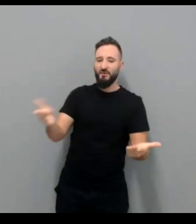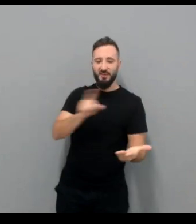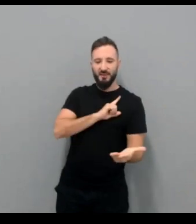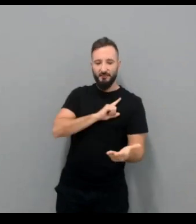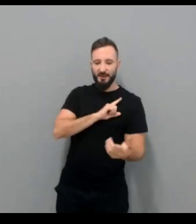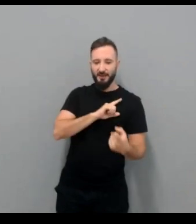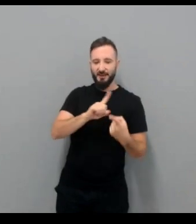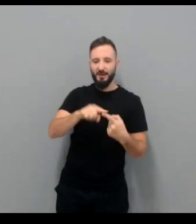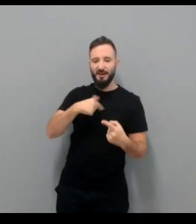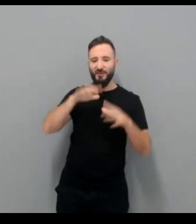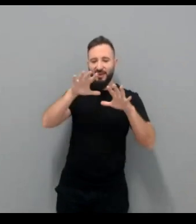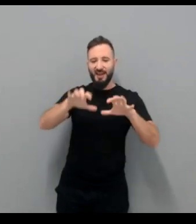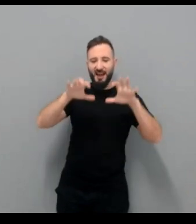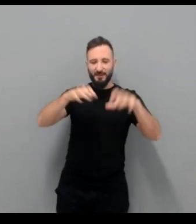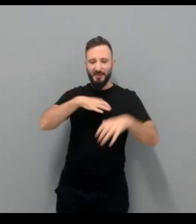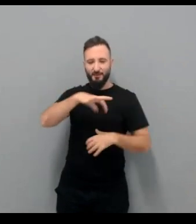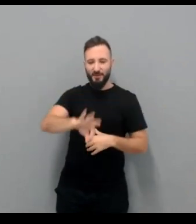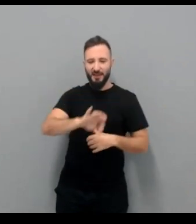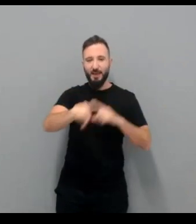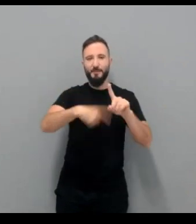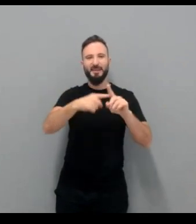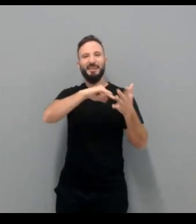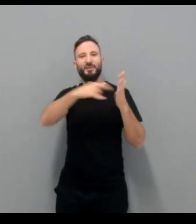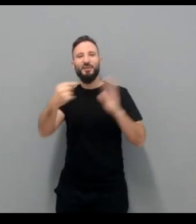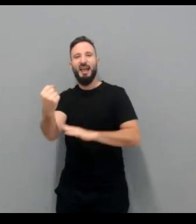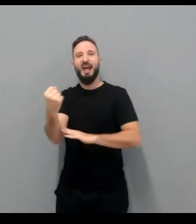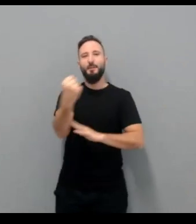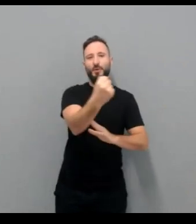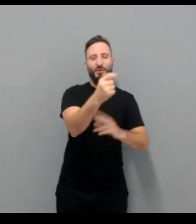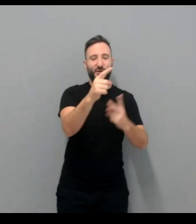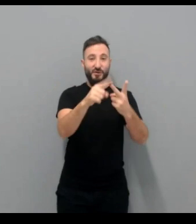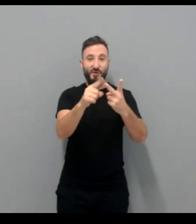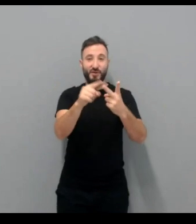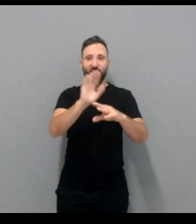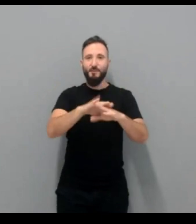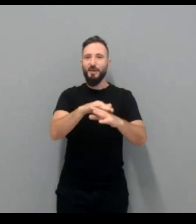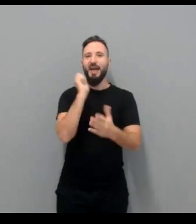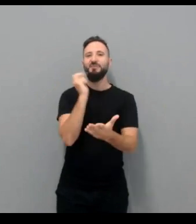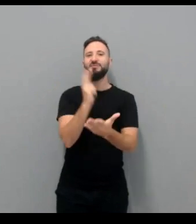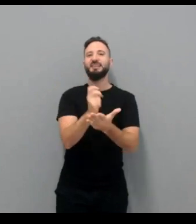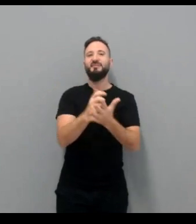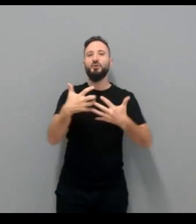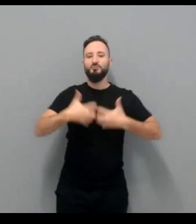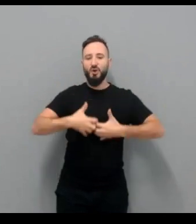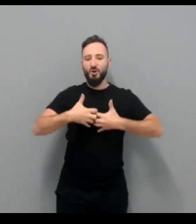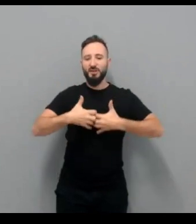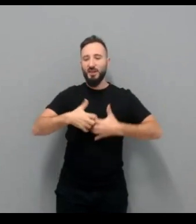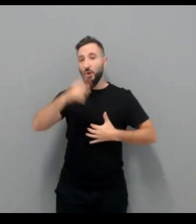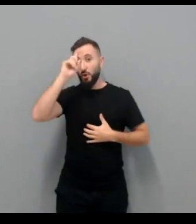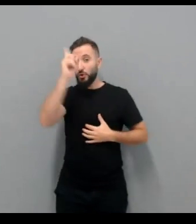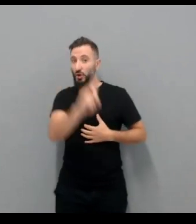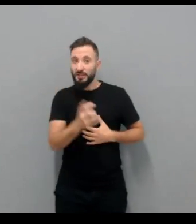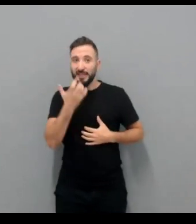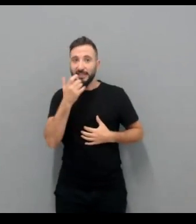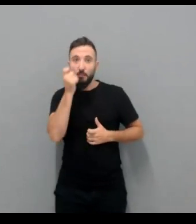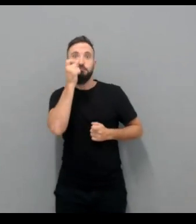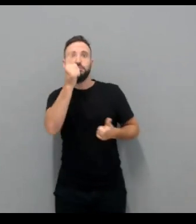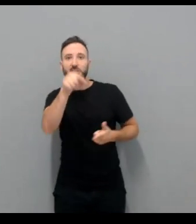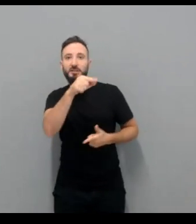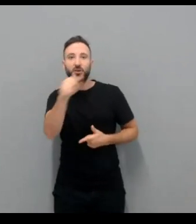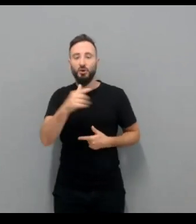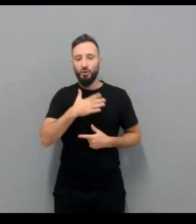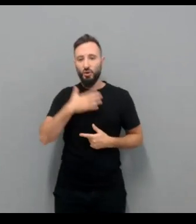podía aprender de una tecnología de apoyo que compensara mis desafíos motrices. No sé si os habéis dado cuenta que